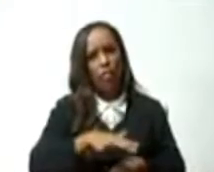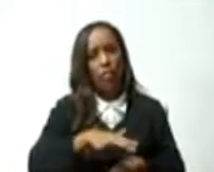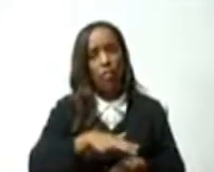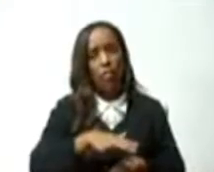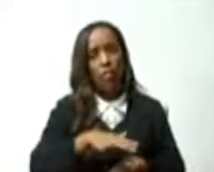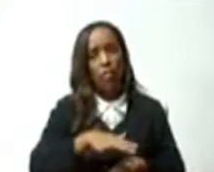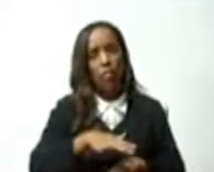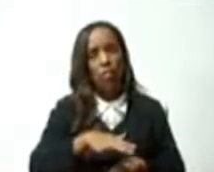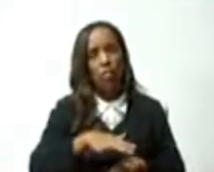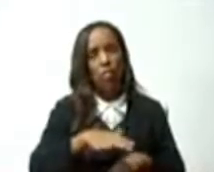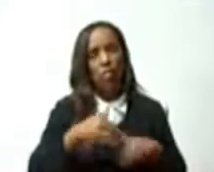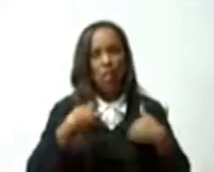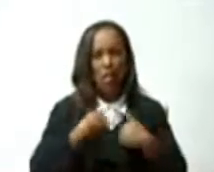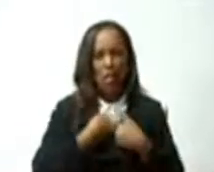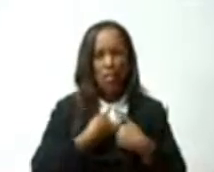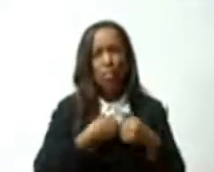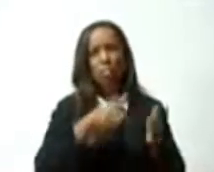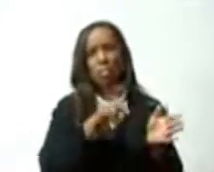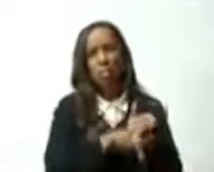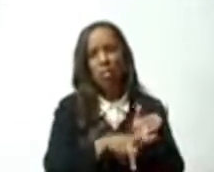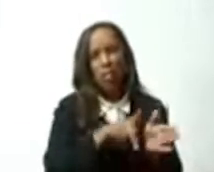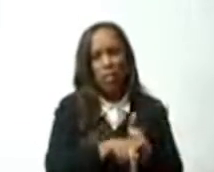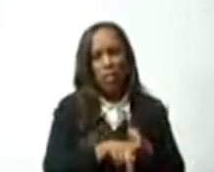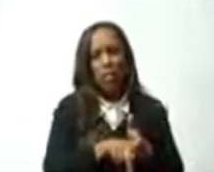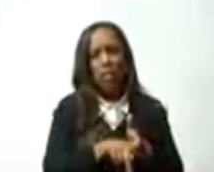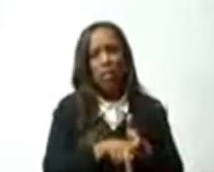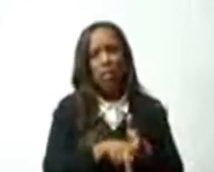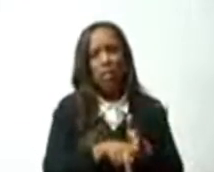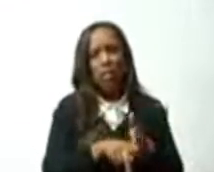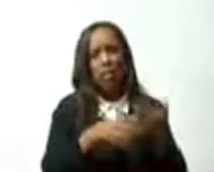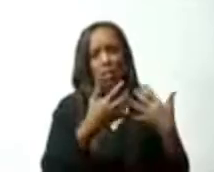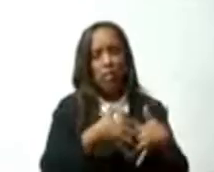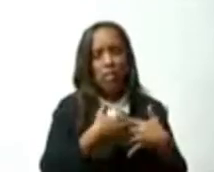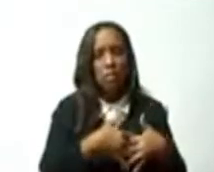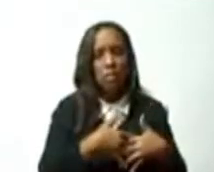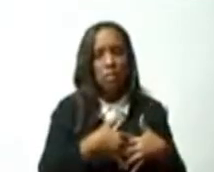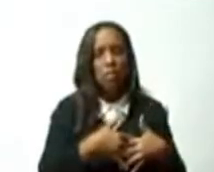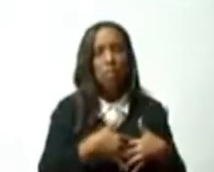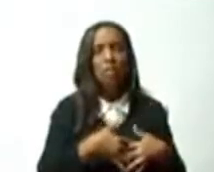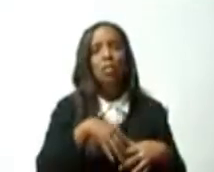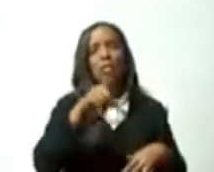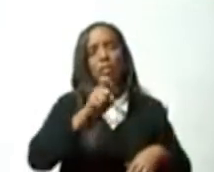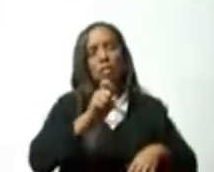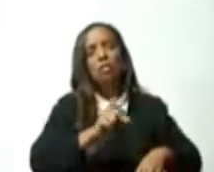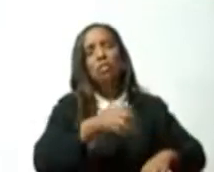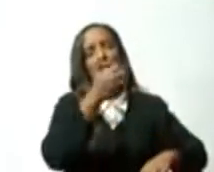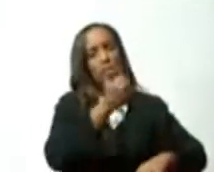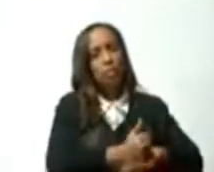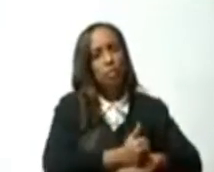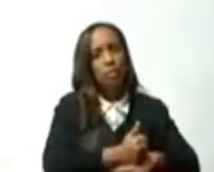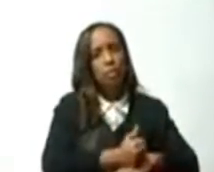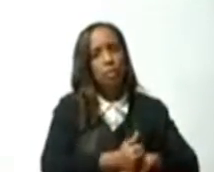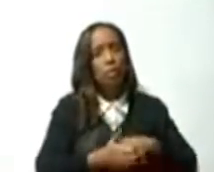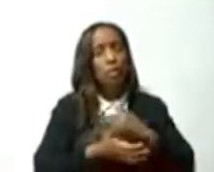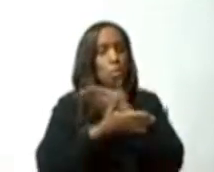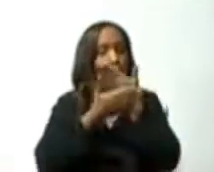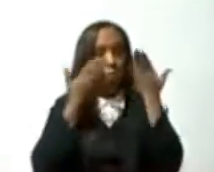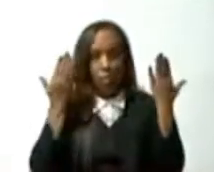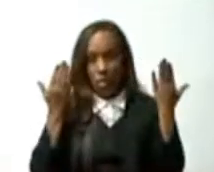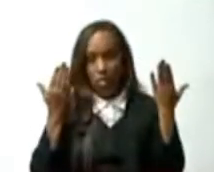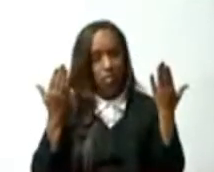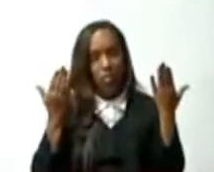industrial. Donde está la Plaza de la Sirena, que usted pasó por ahí, ese era el matadero industrial. Estamos hablando de 20, 30 años